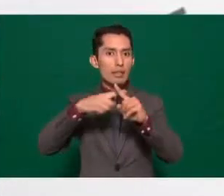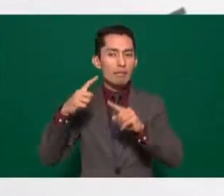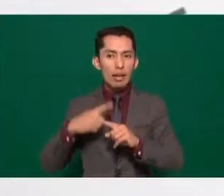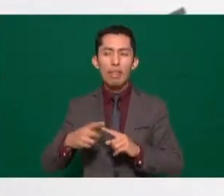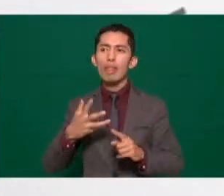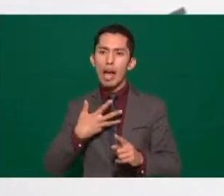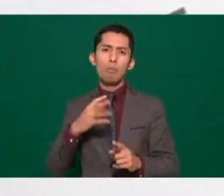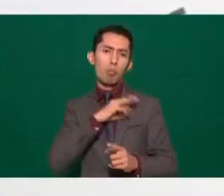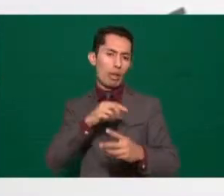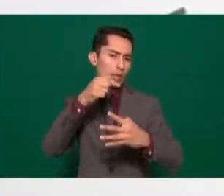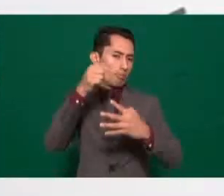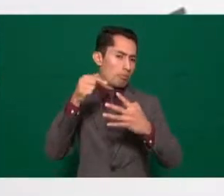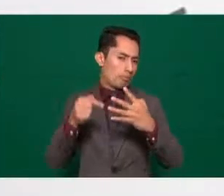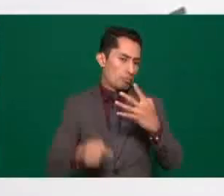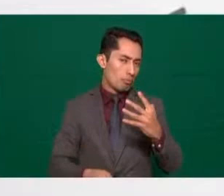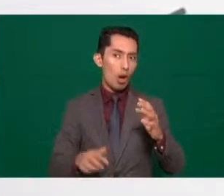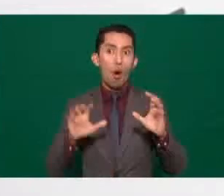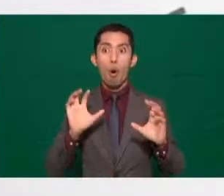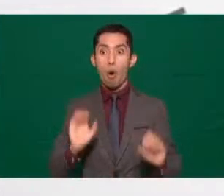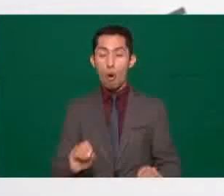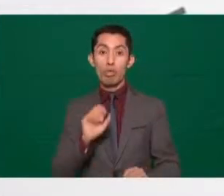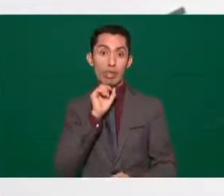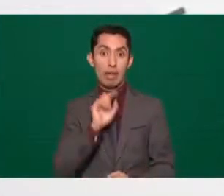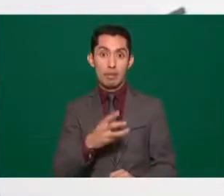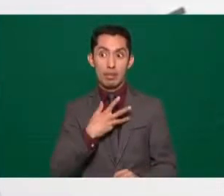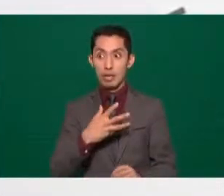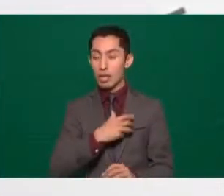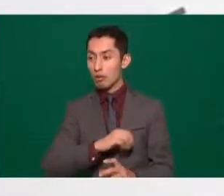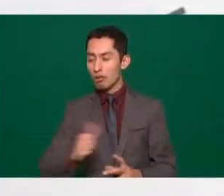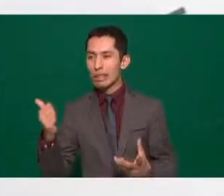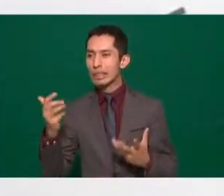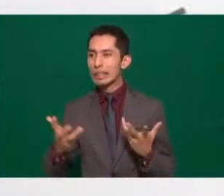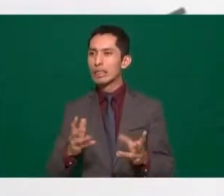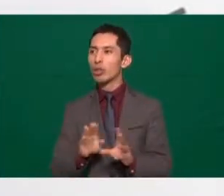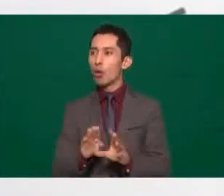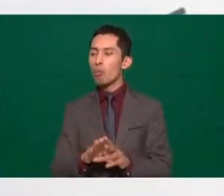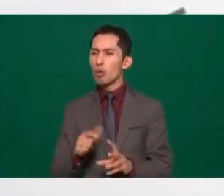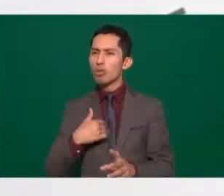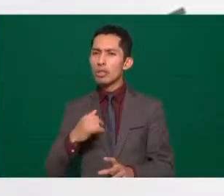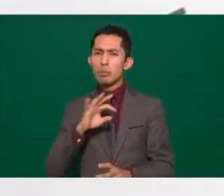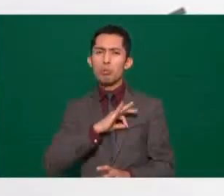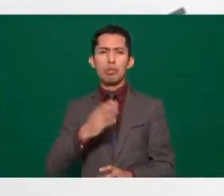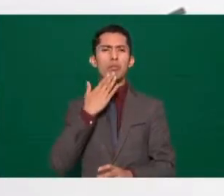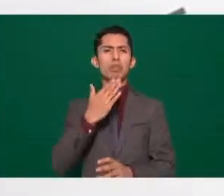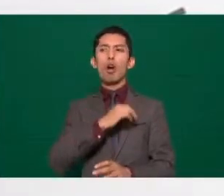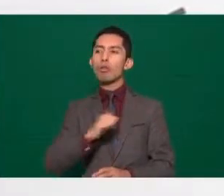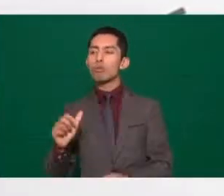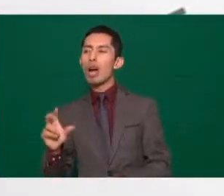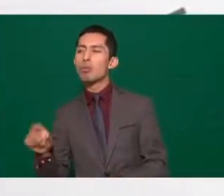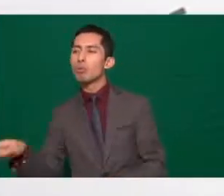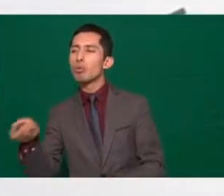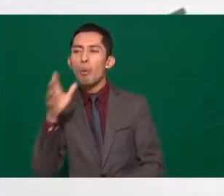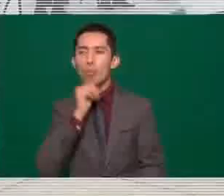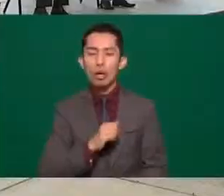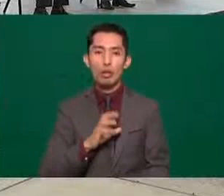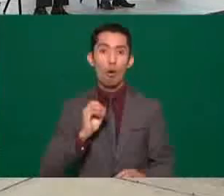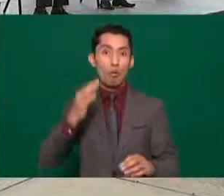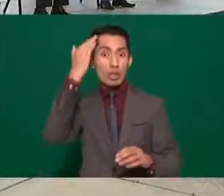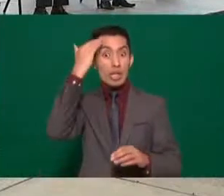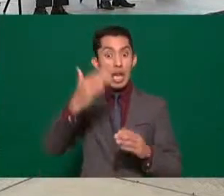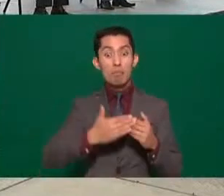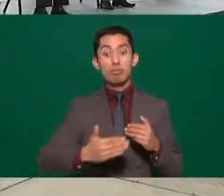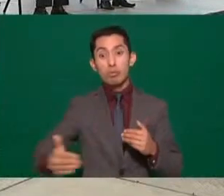que surgen por doquier, la facilidad para descalificar antes que calificar o el largo tiempo que tarda